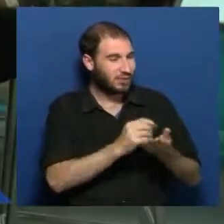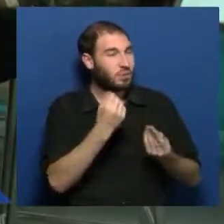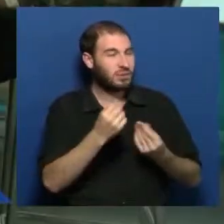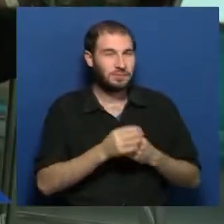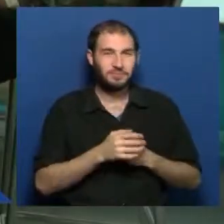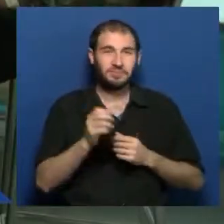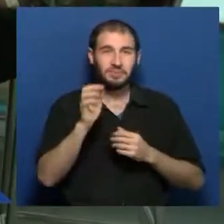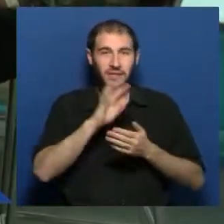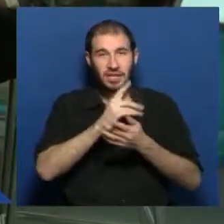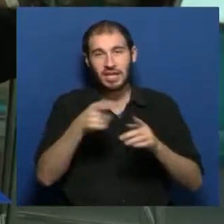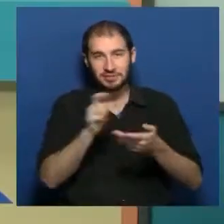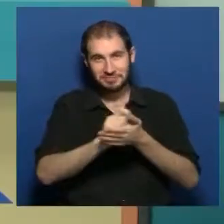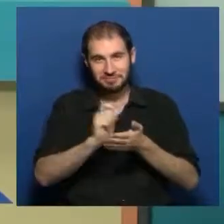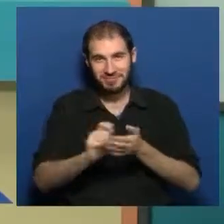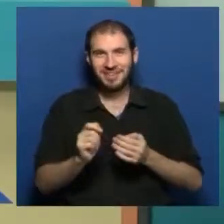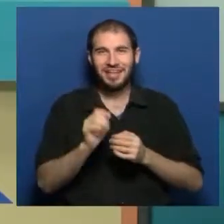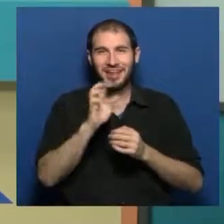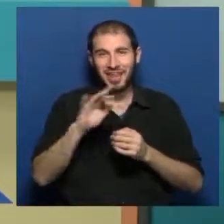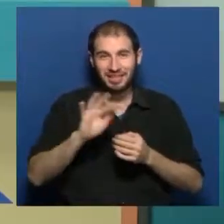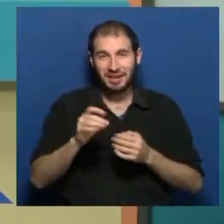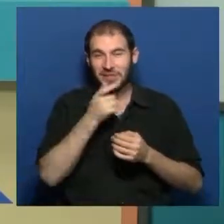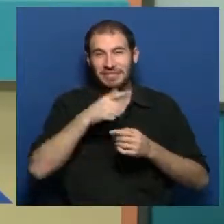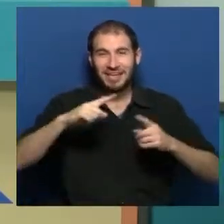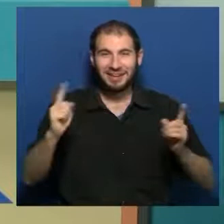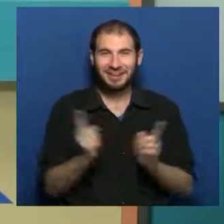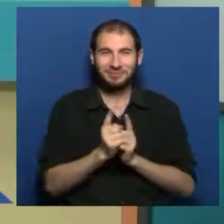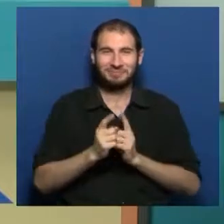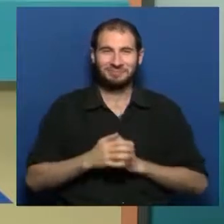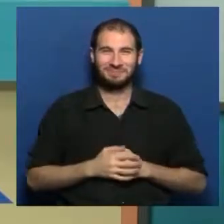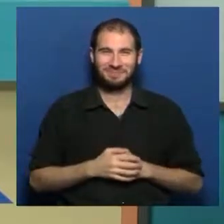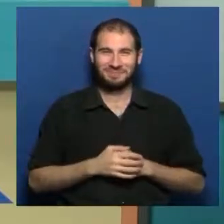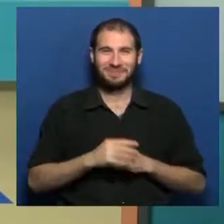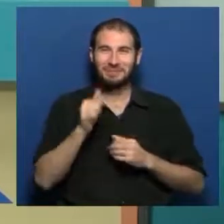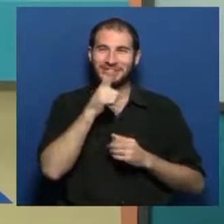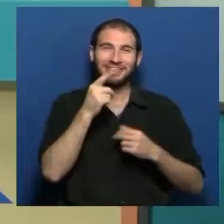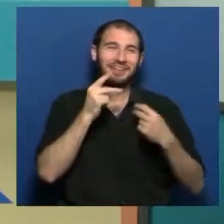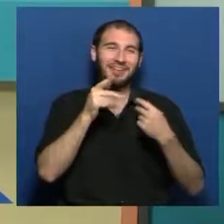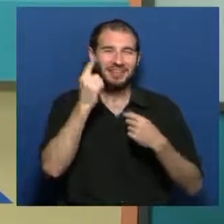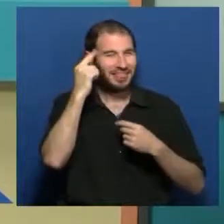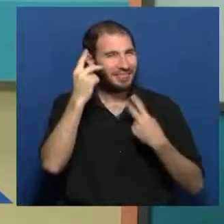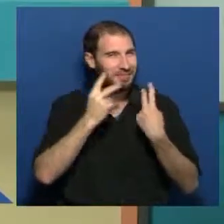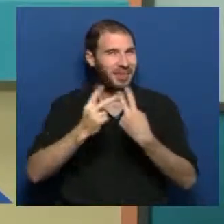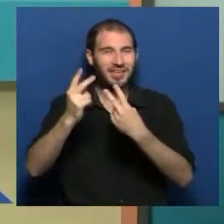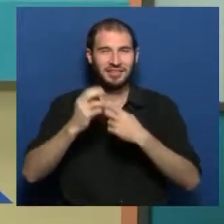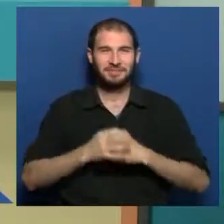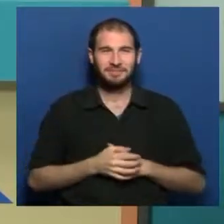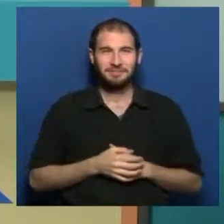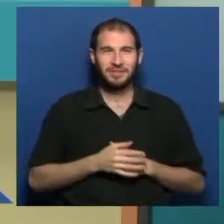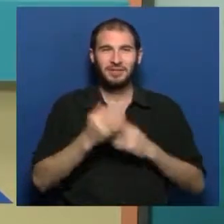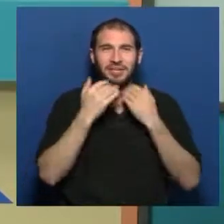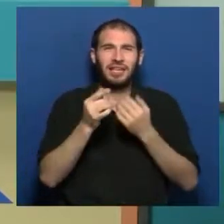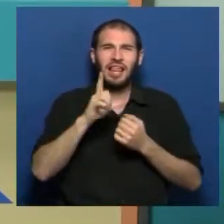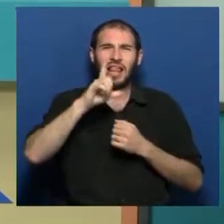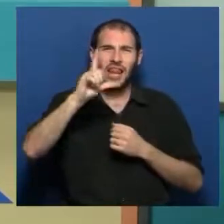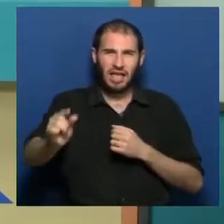Las letras... Estas letras son como un resumen de ese viaje, un poco, y, y de, no sé, estar